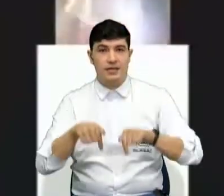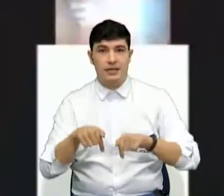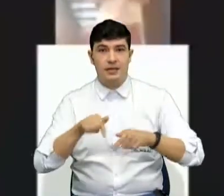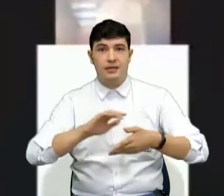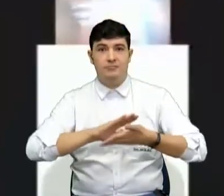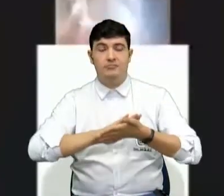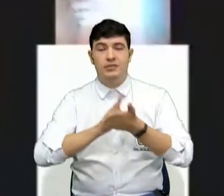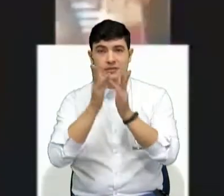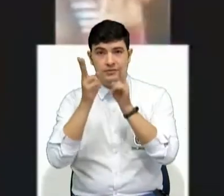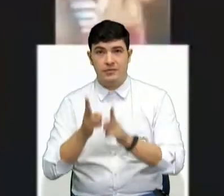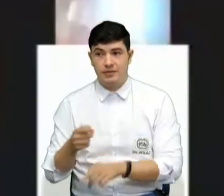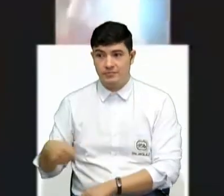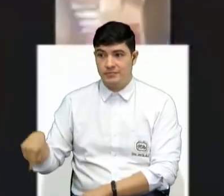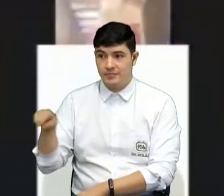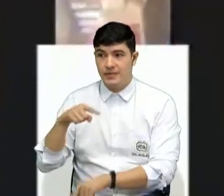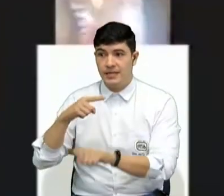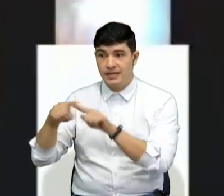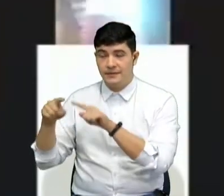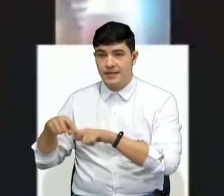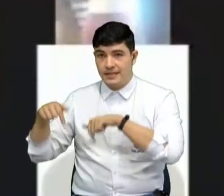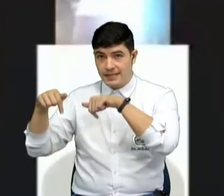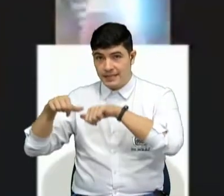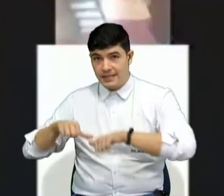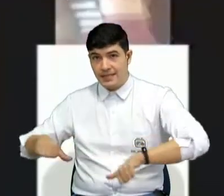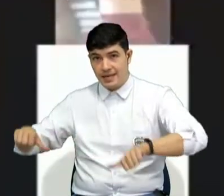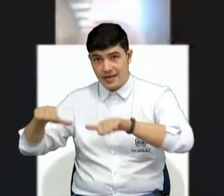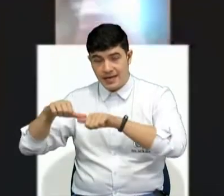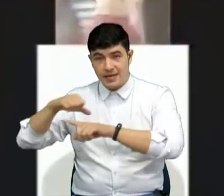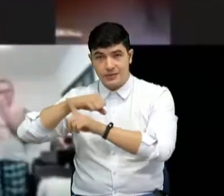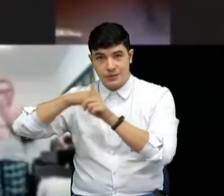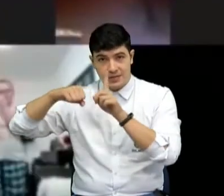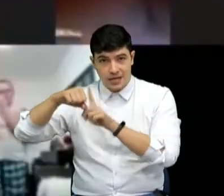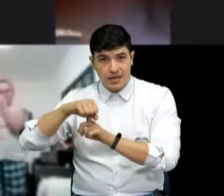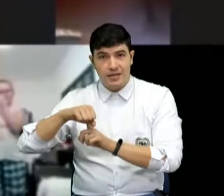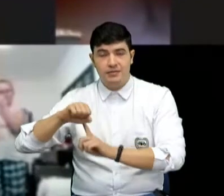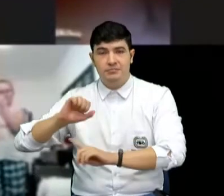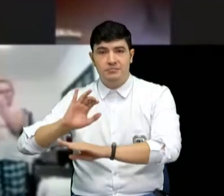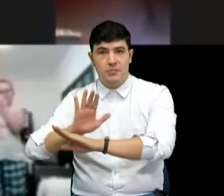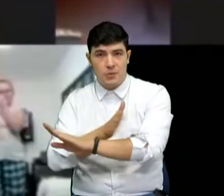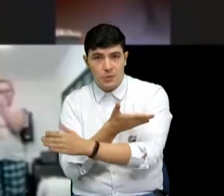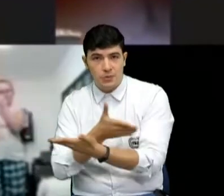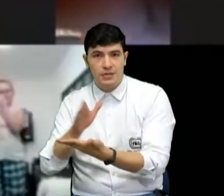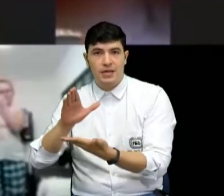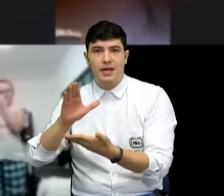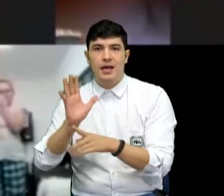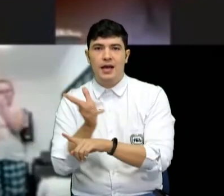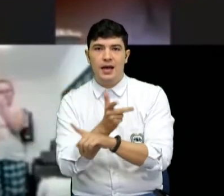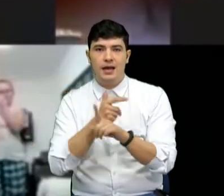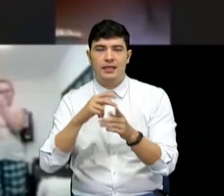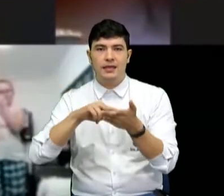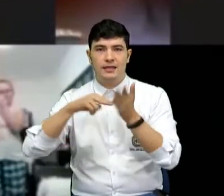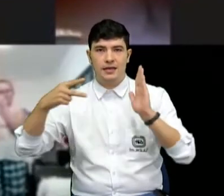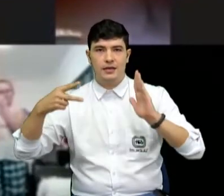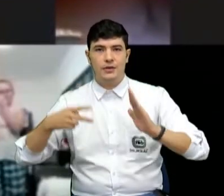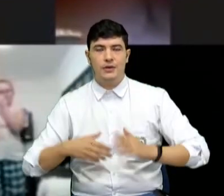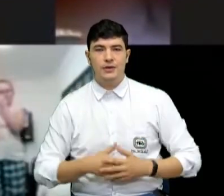duda, un evento que reúne diferentes áreas: sociales, música, arte y tecnología.